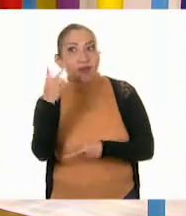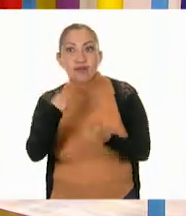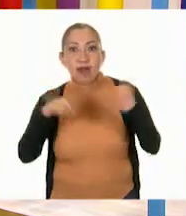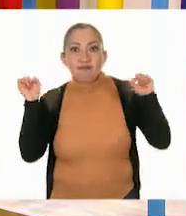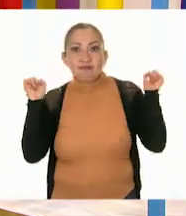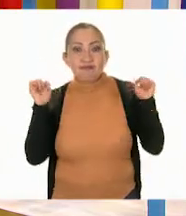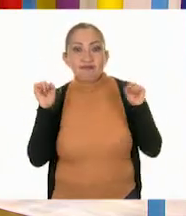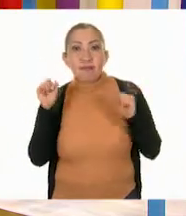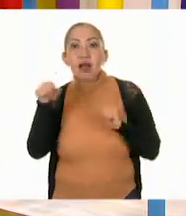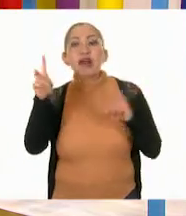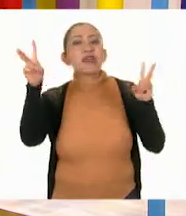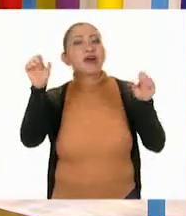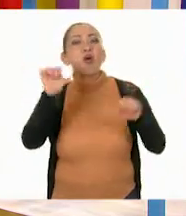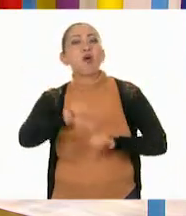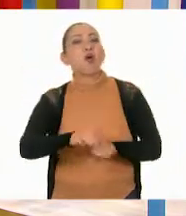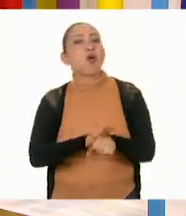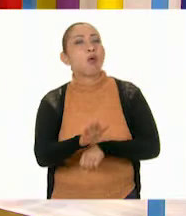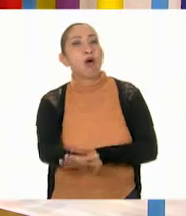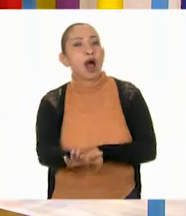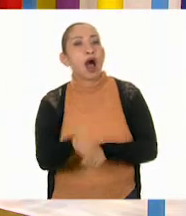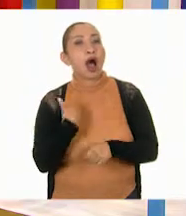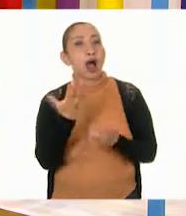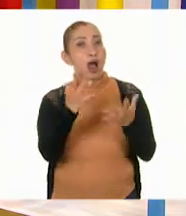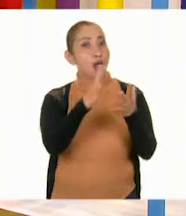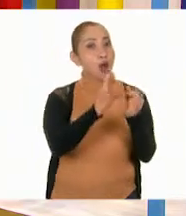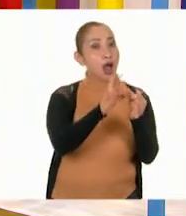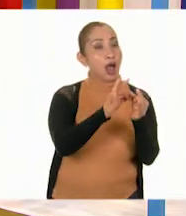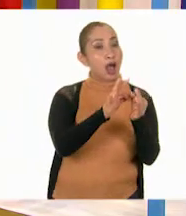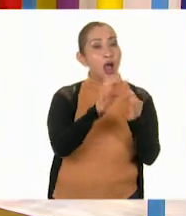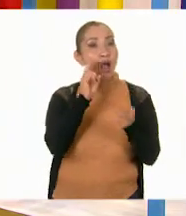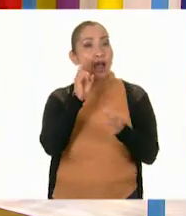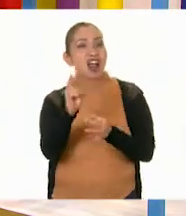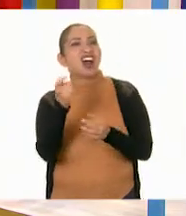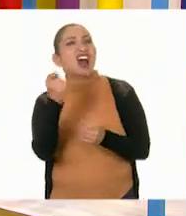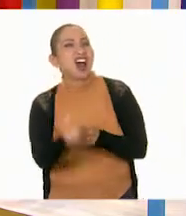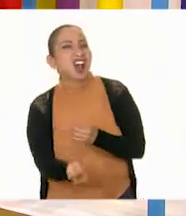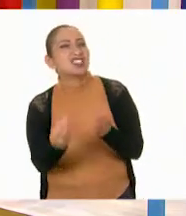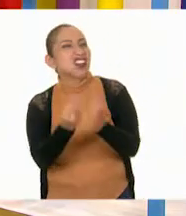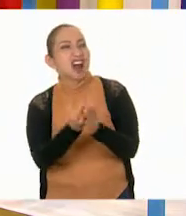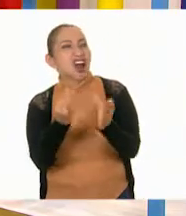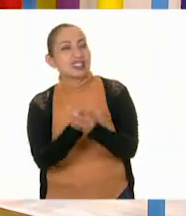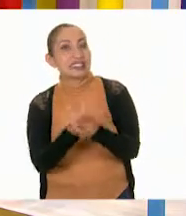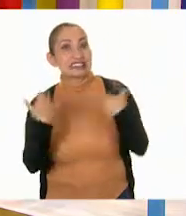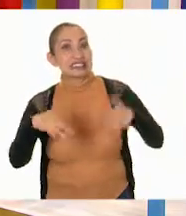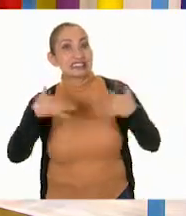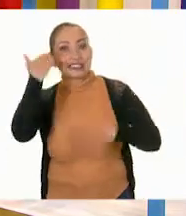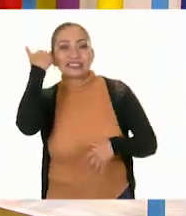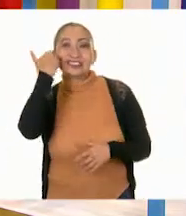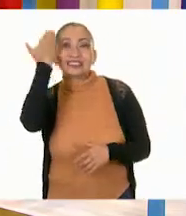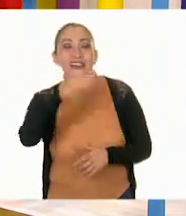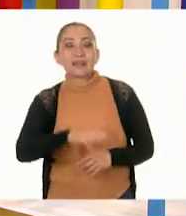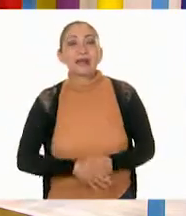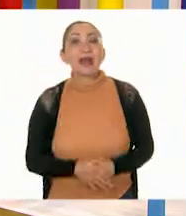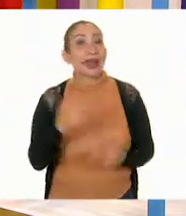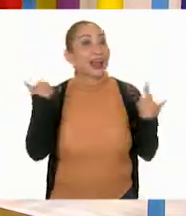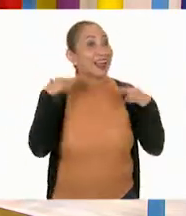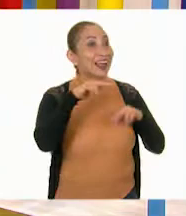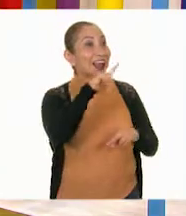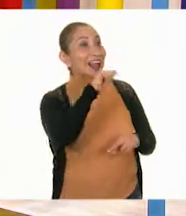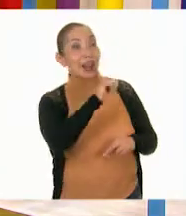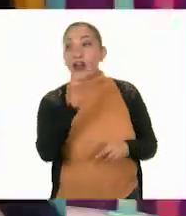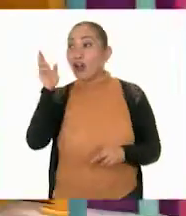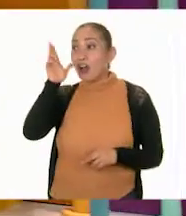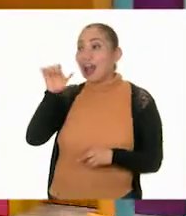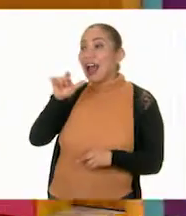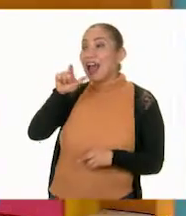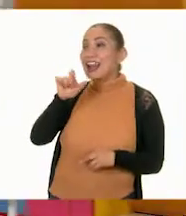ahí. Nuestro tema del día de hoy es de cuentos y cenas. ¿De qué se tratará la clase? ¡Uy, ya quiero saber! ¡Profe Lalo! Hola, Alexia,